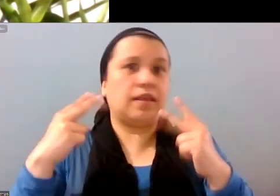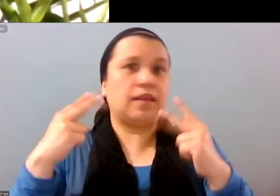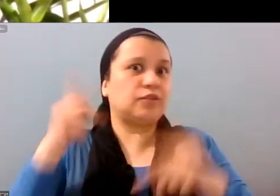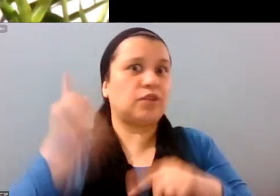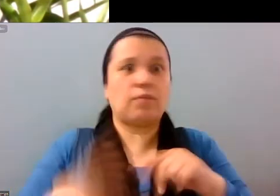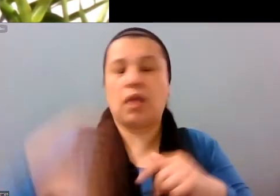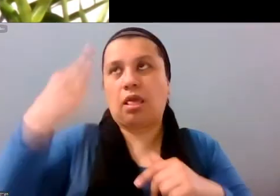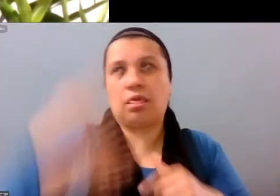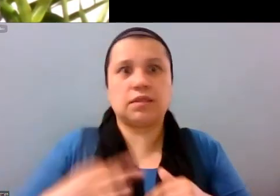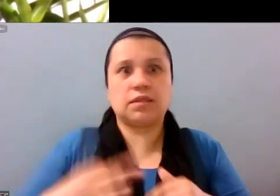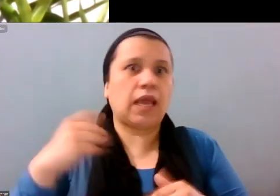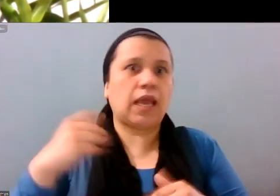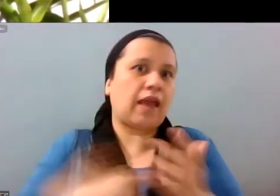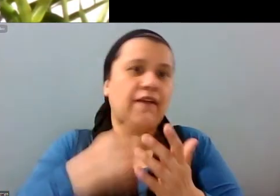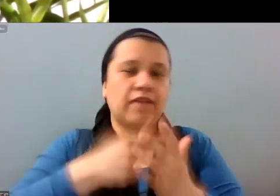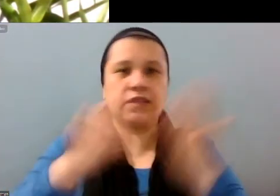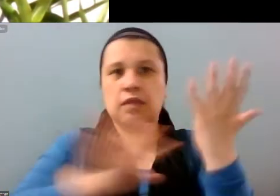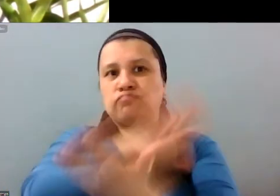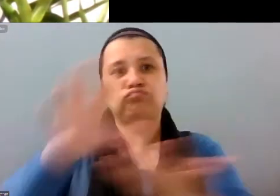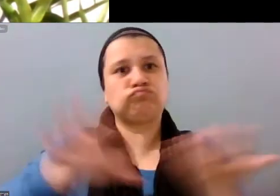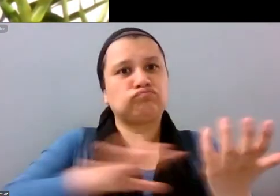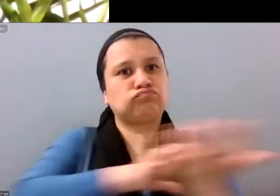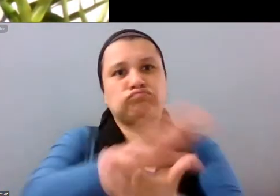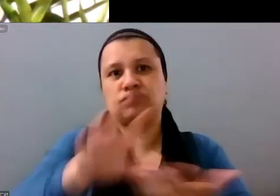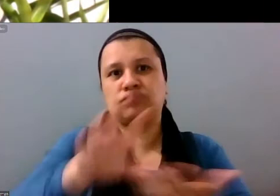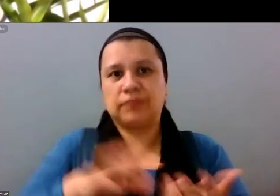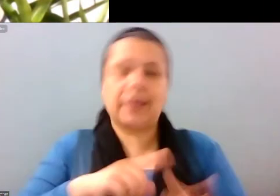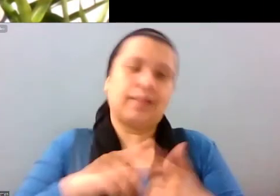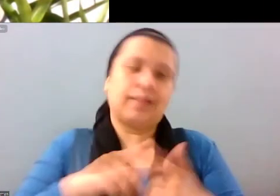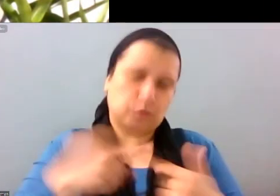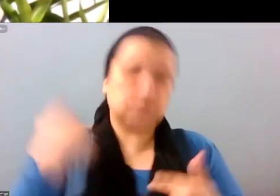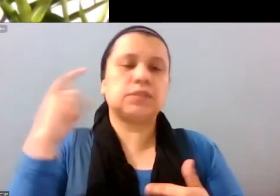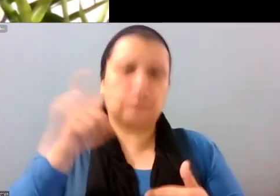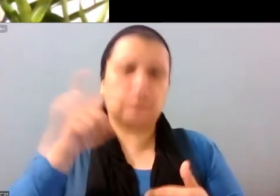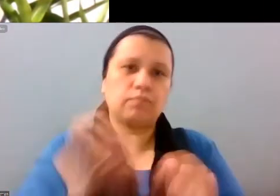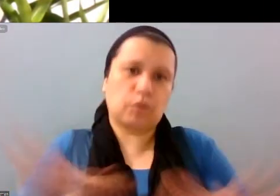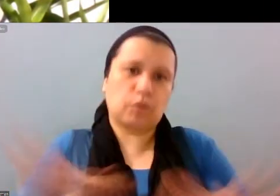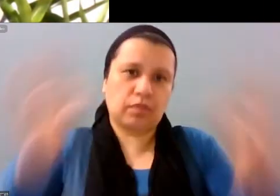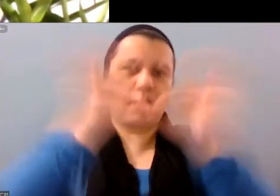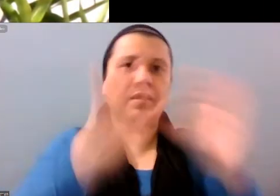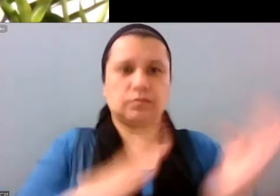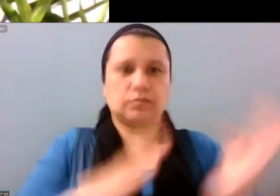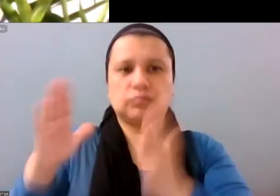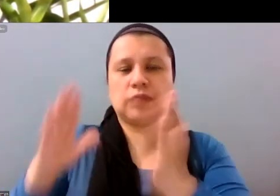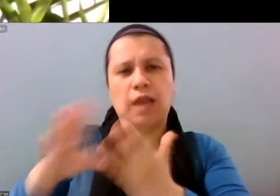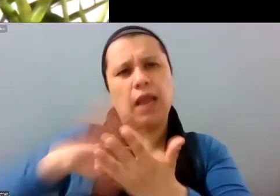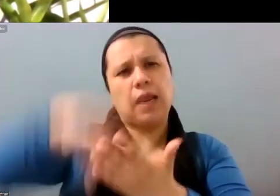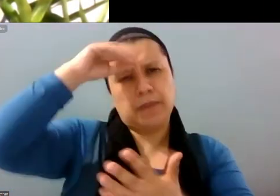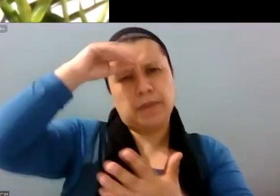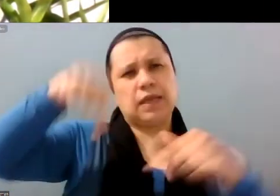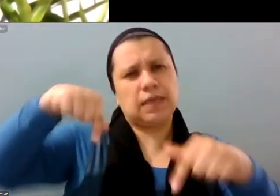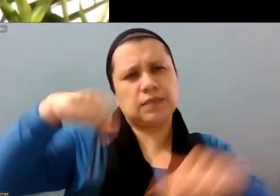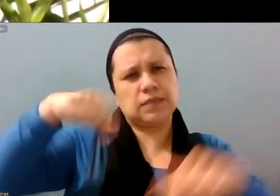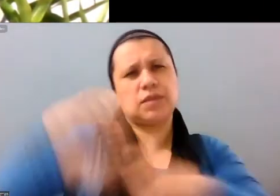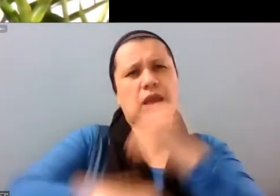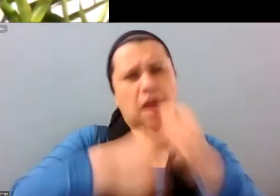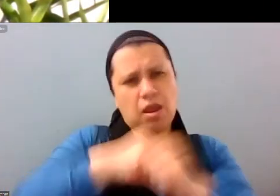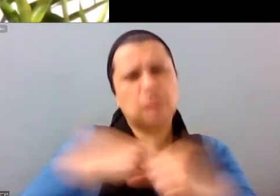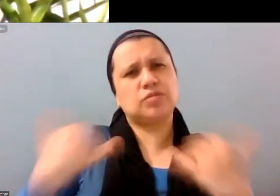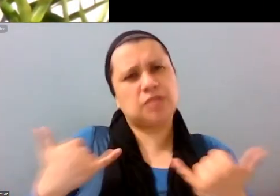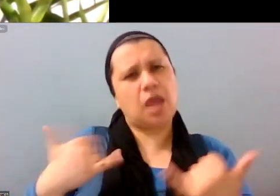caótica entonces estar preparados también porque creo que aprendimos este año todos